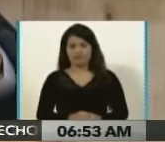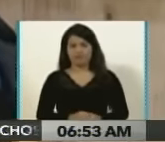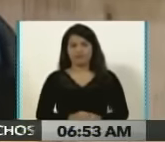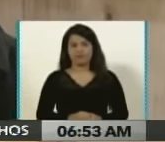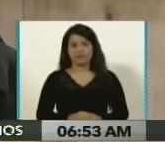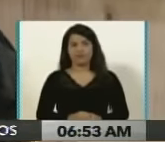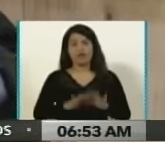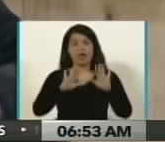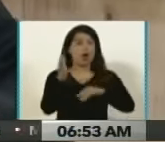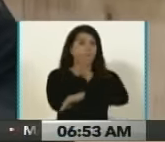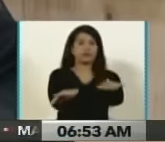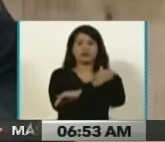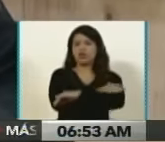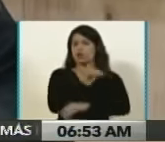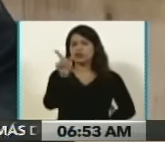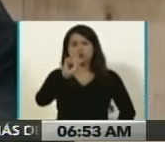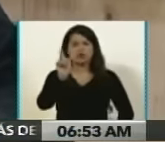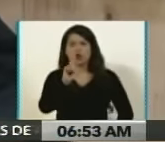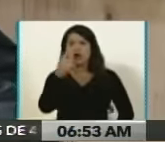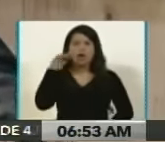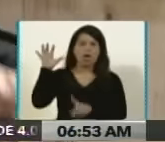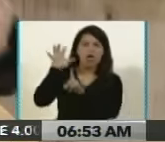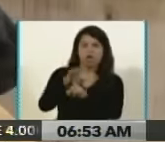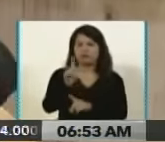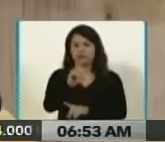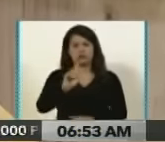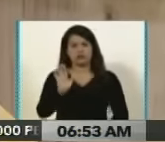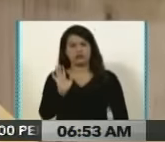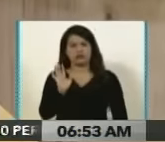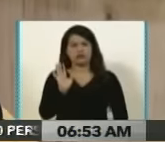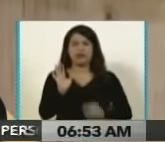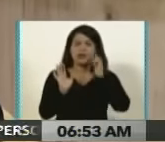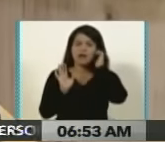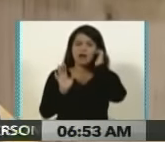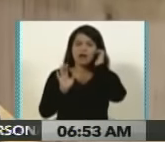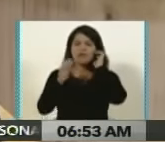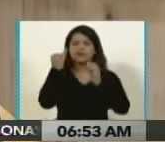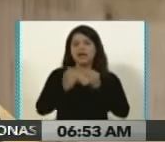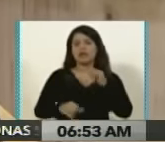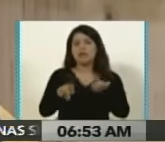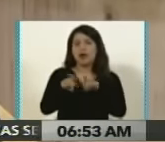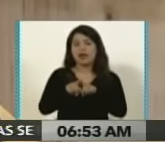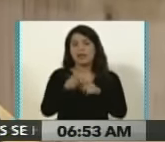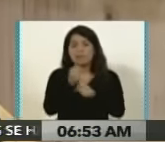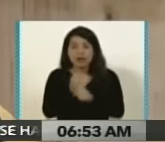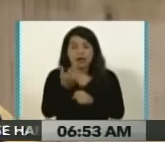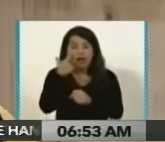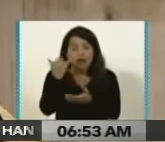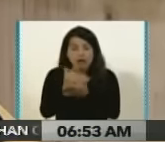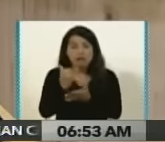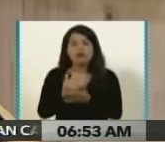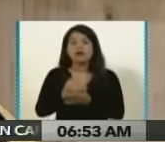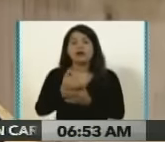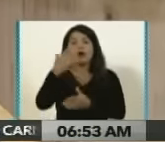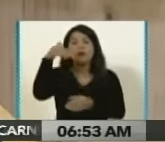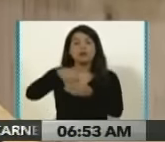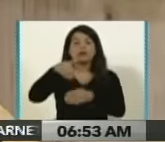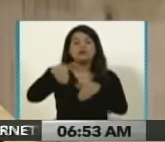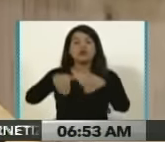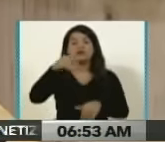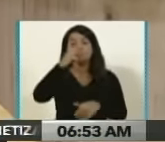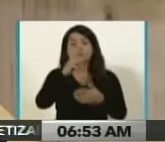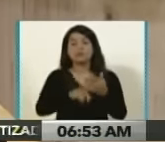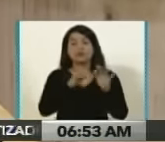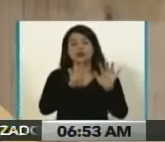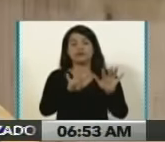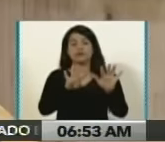La derecha no se atreve a reprimir y nos esperan en la bajadita de las elecciones de diciembre del 58, donde tenían